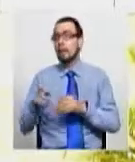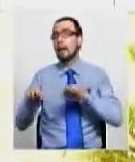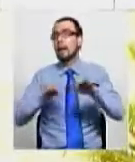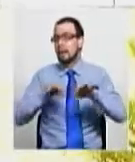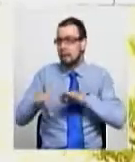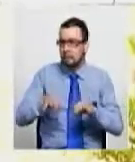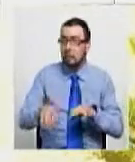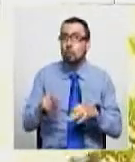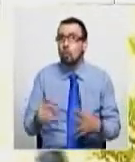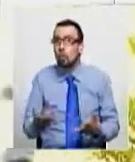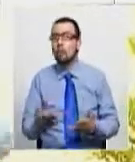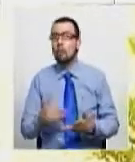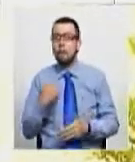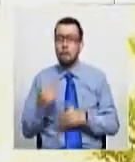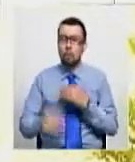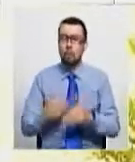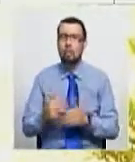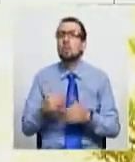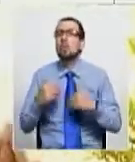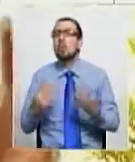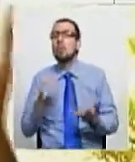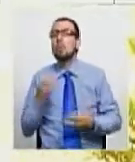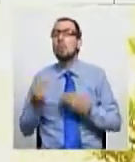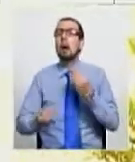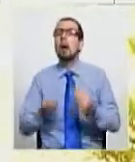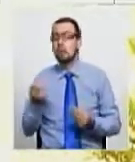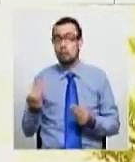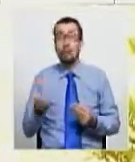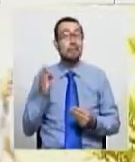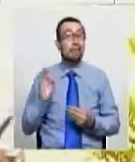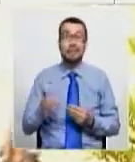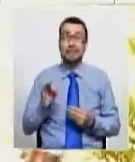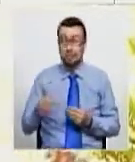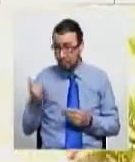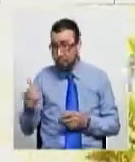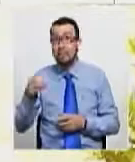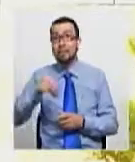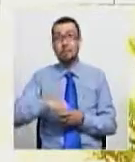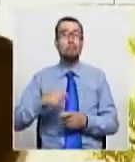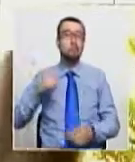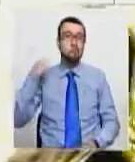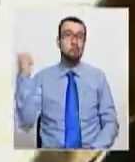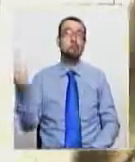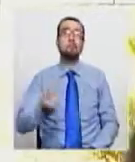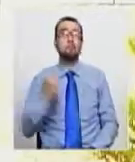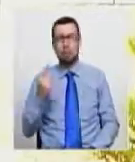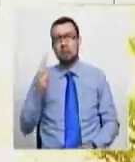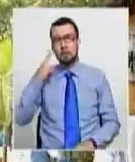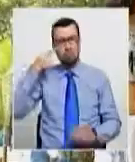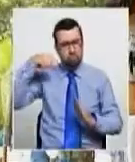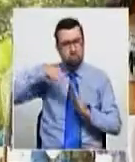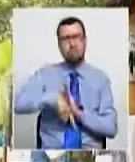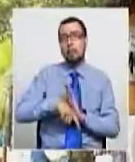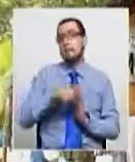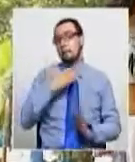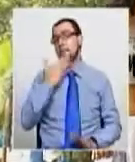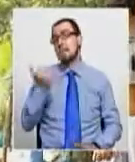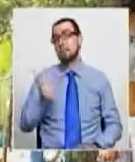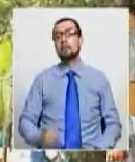en qué va el proceso cómo se va a hacer por qué pero que siempre se ha manejado muy general entonces a como algo mucho más específico